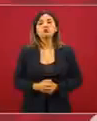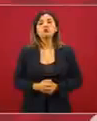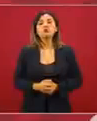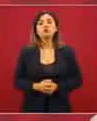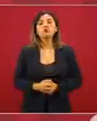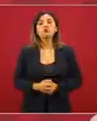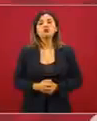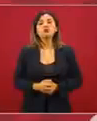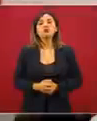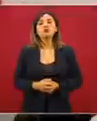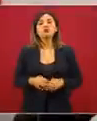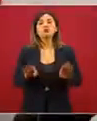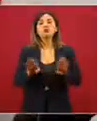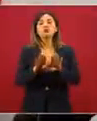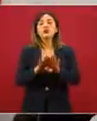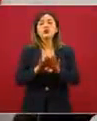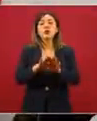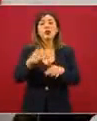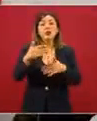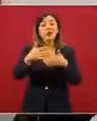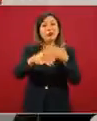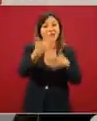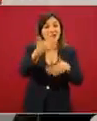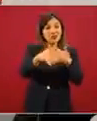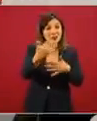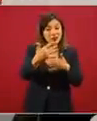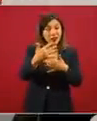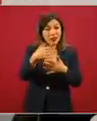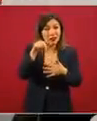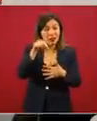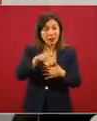en el caso del 15 traíamos